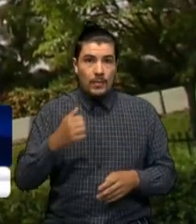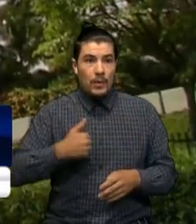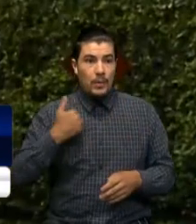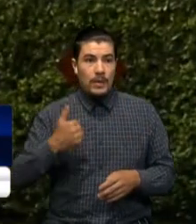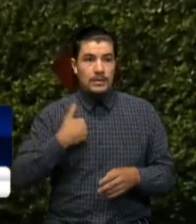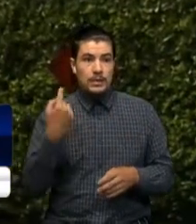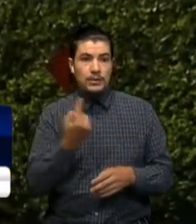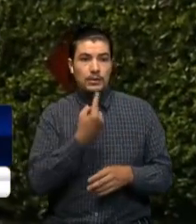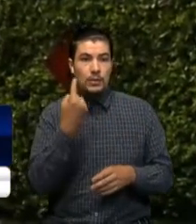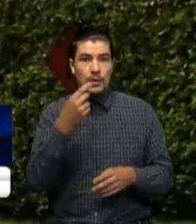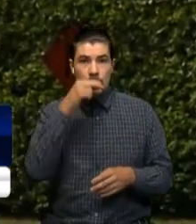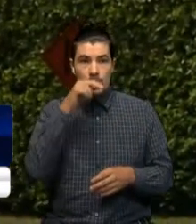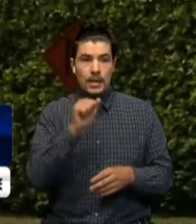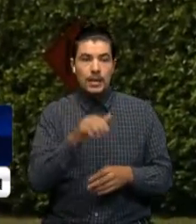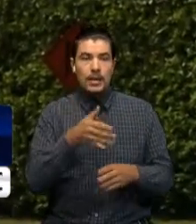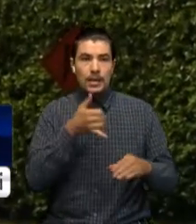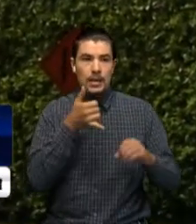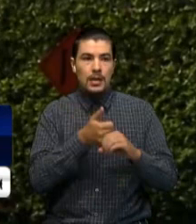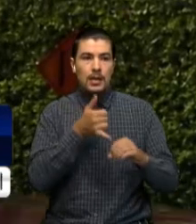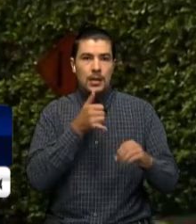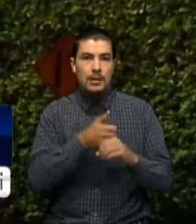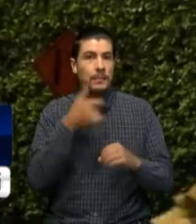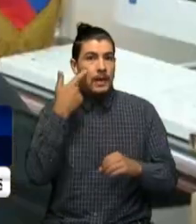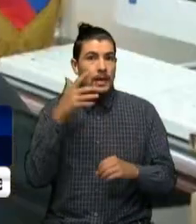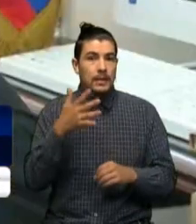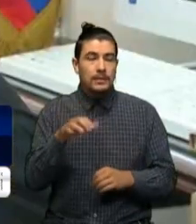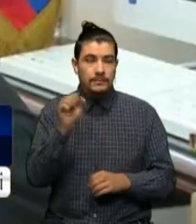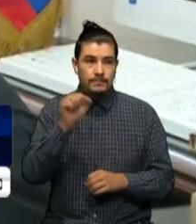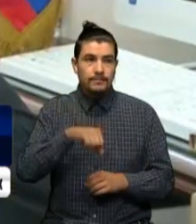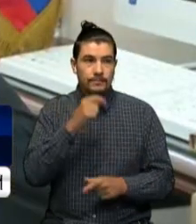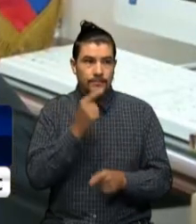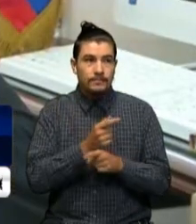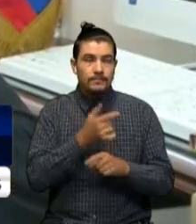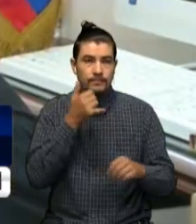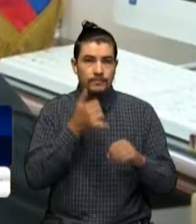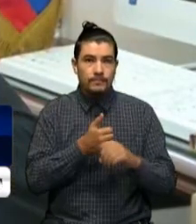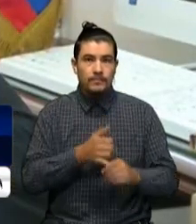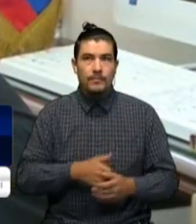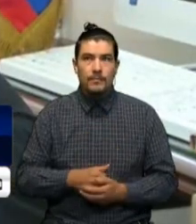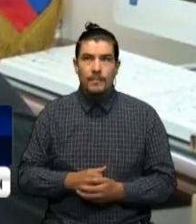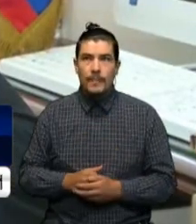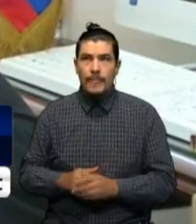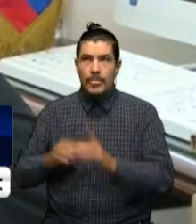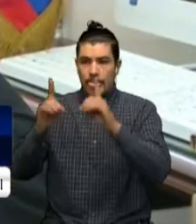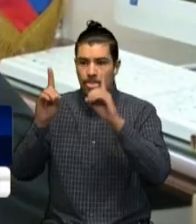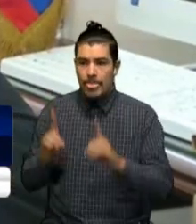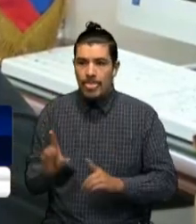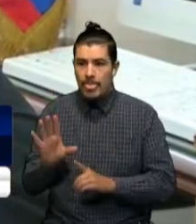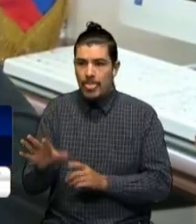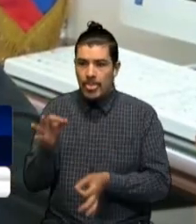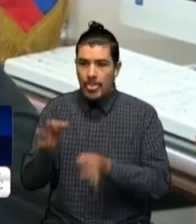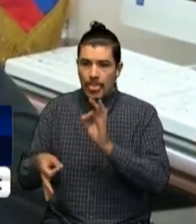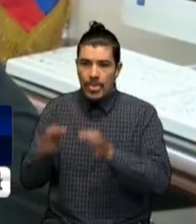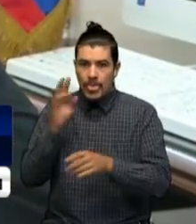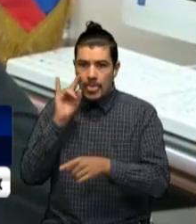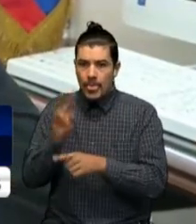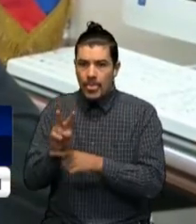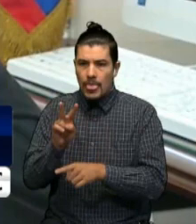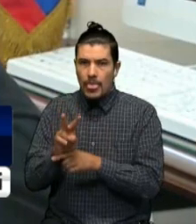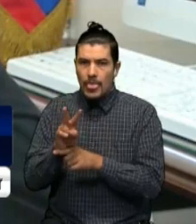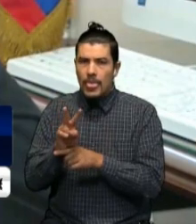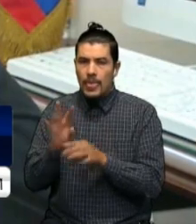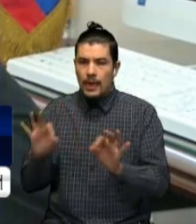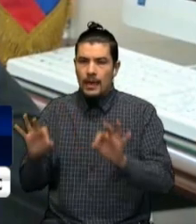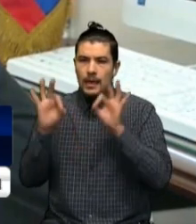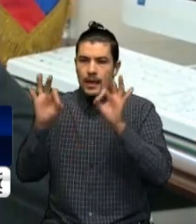estar a solas con ella para violarla aparentemente se decidió por un juez de control de garantías asignar